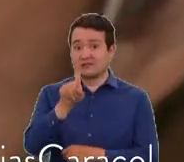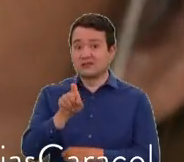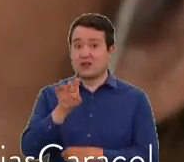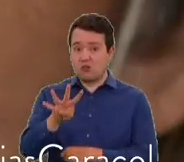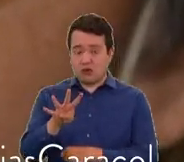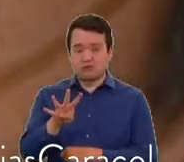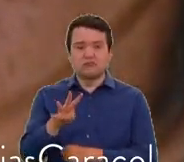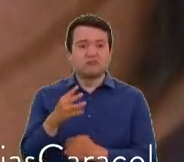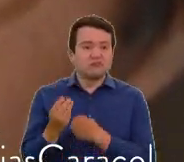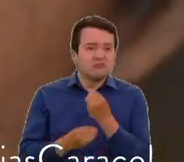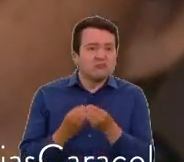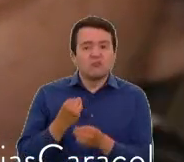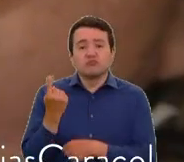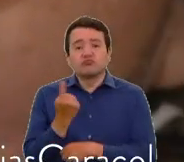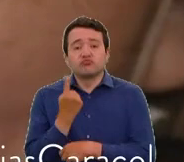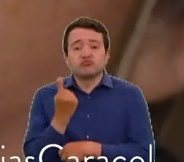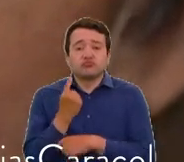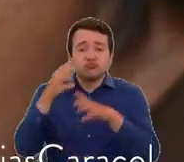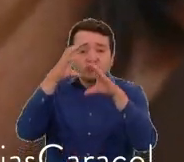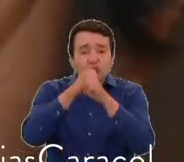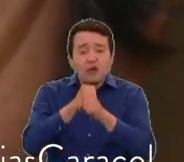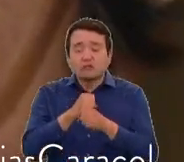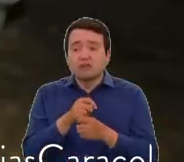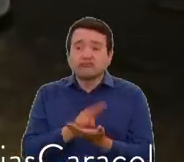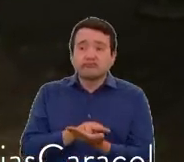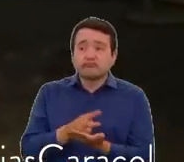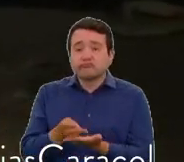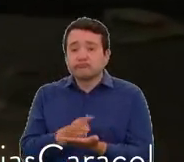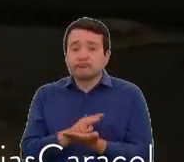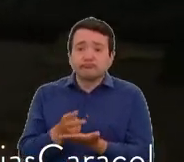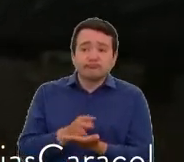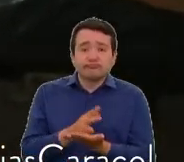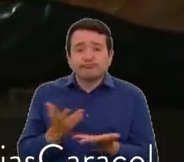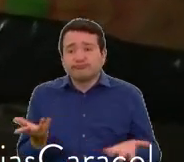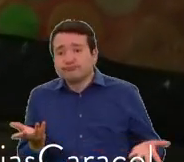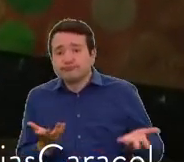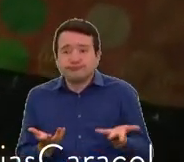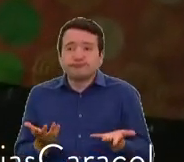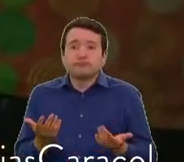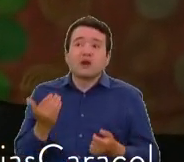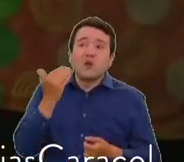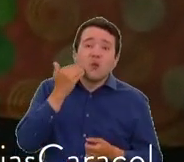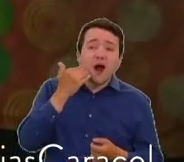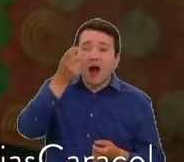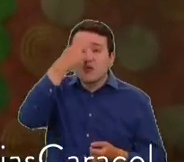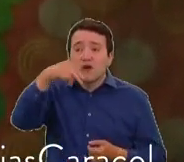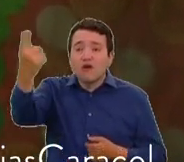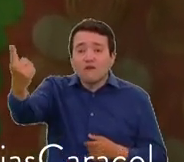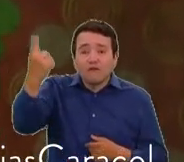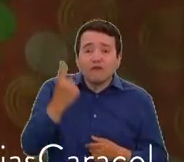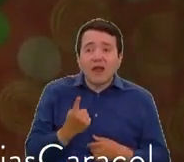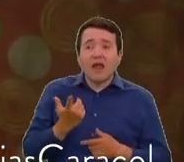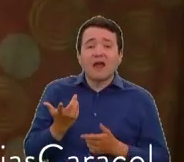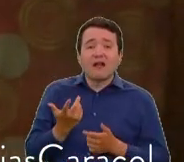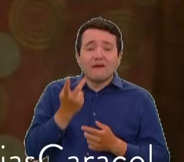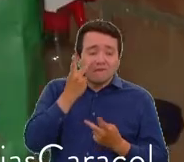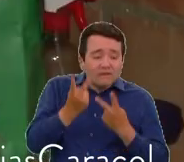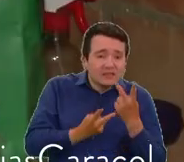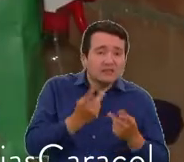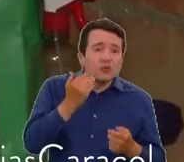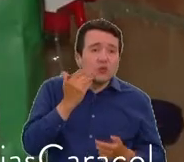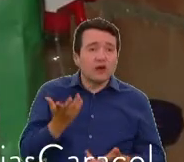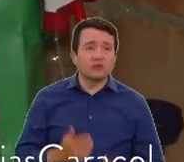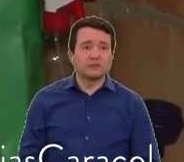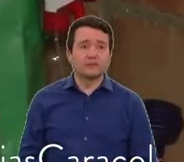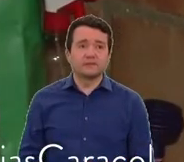las noches en vela, esperando el momento en el que alguno de sus dos hijos cruce la puerta de su casa para visitarla. Desde un